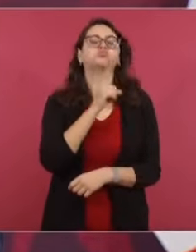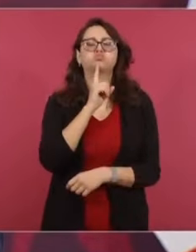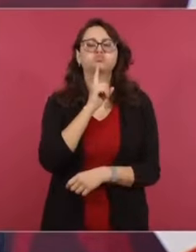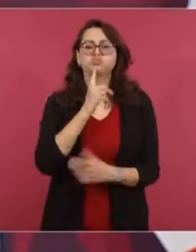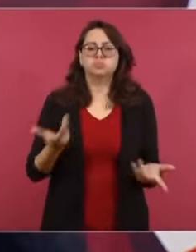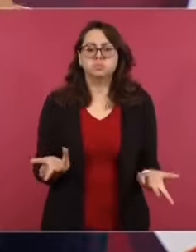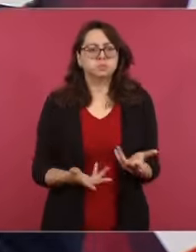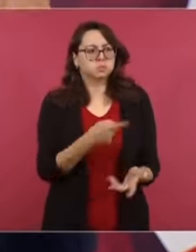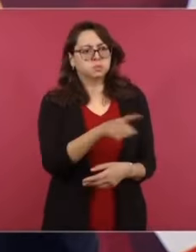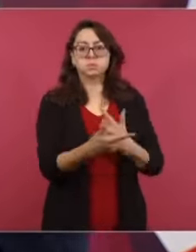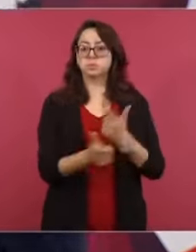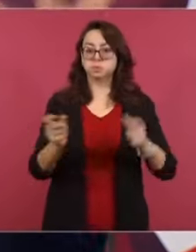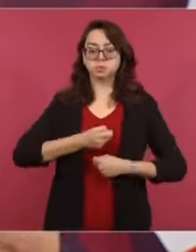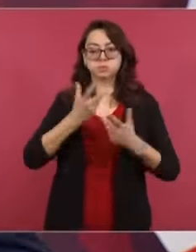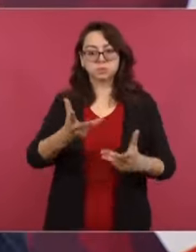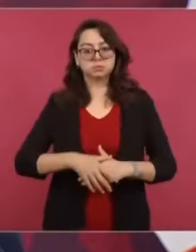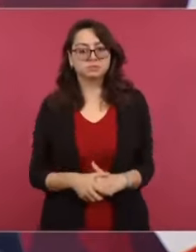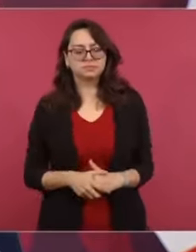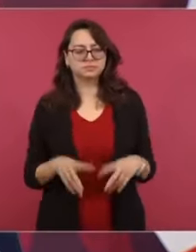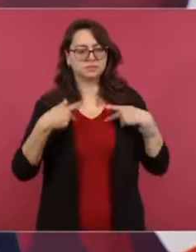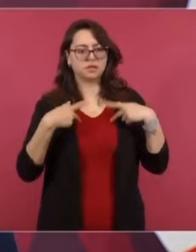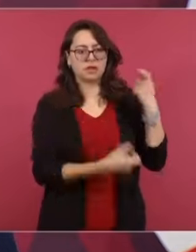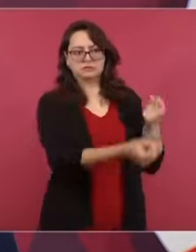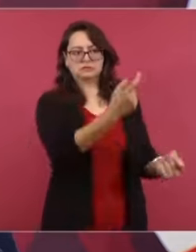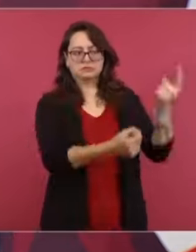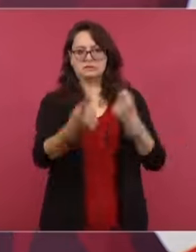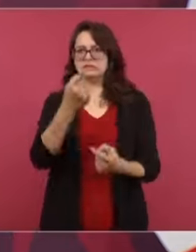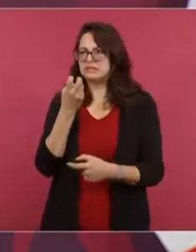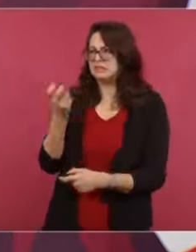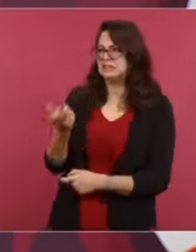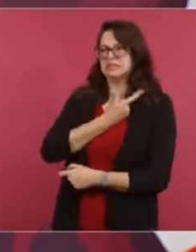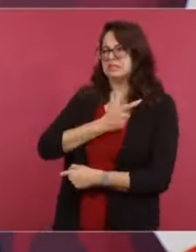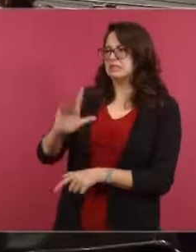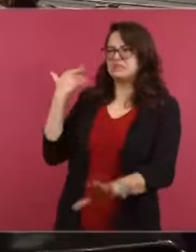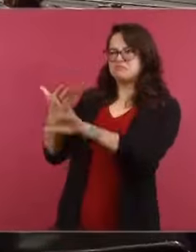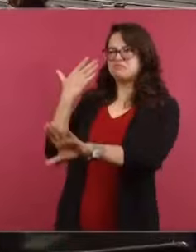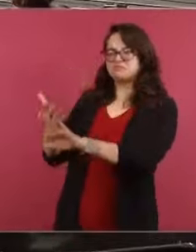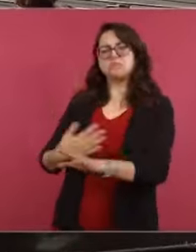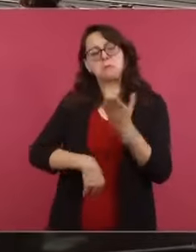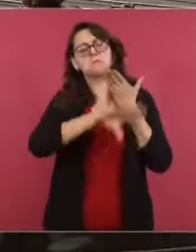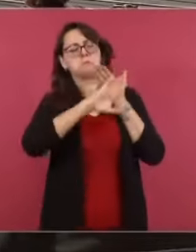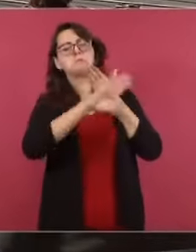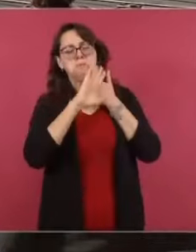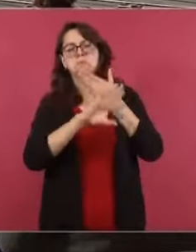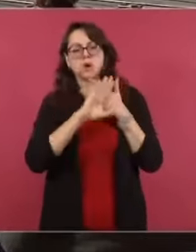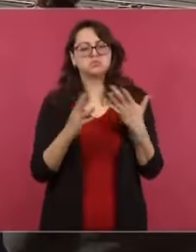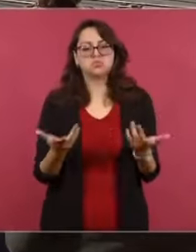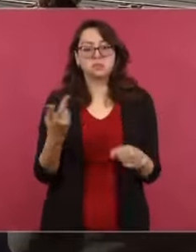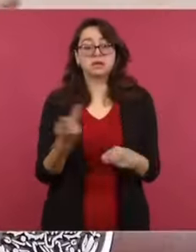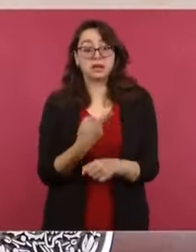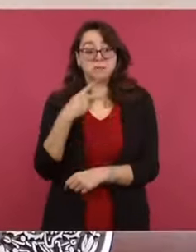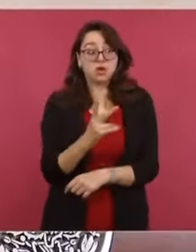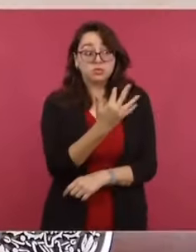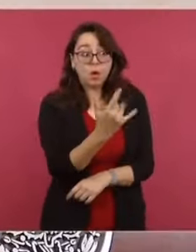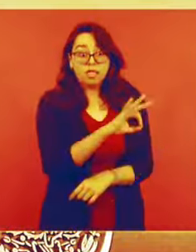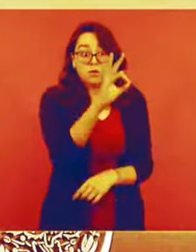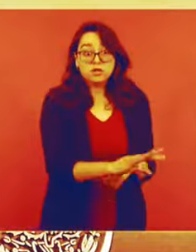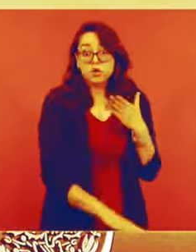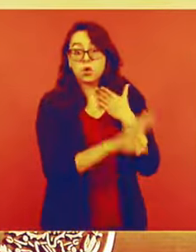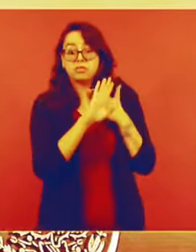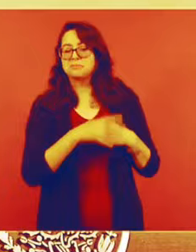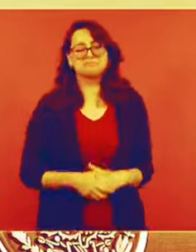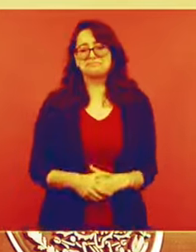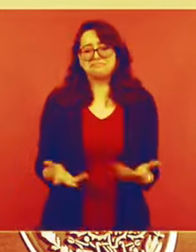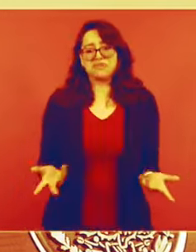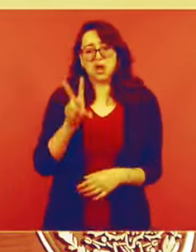país. Claro, hay quienes no están de acuerdo y existe esa oposición, pero no es la mitad de la población. Entonces,